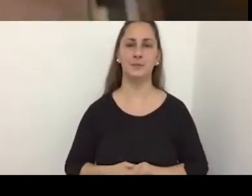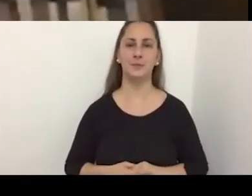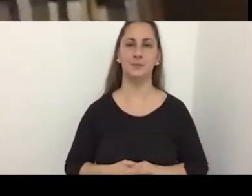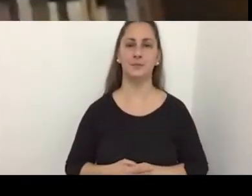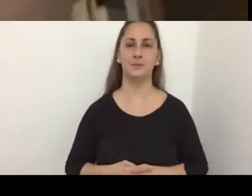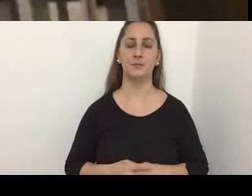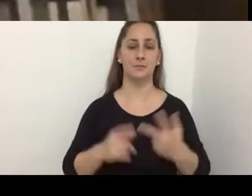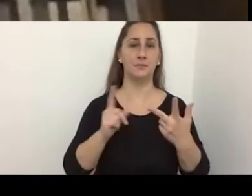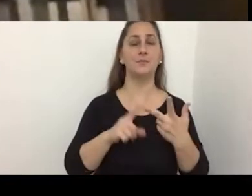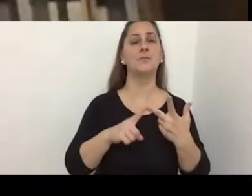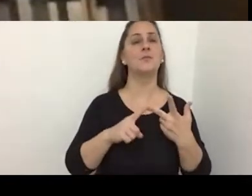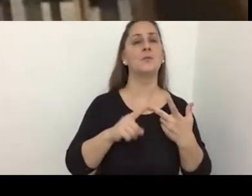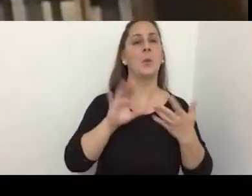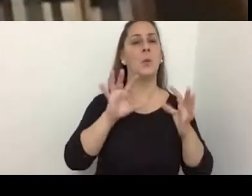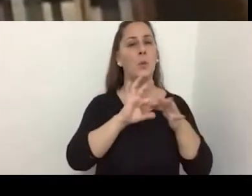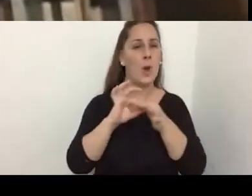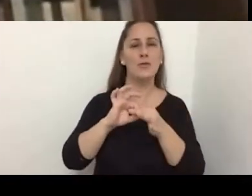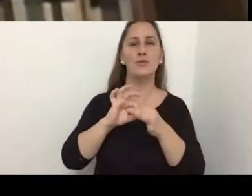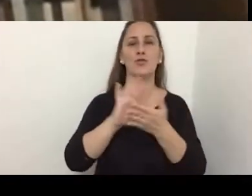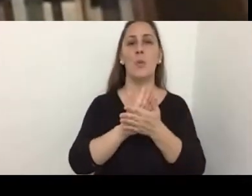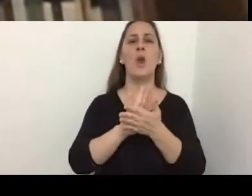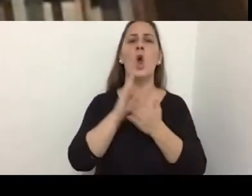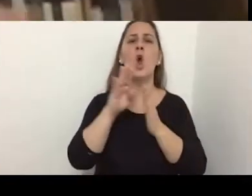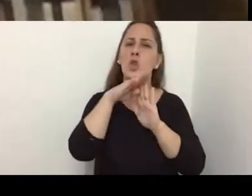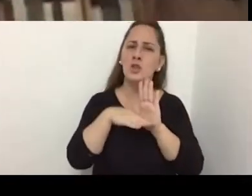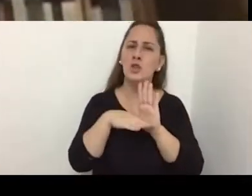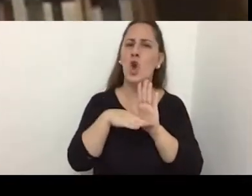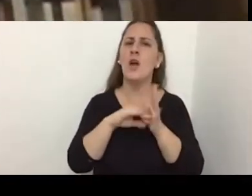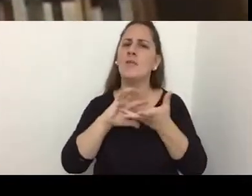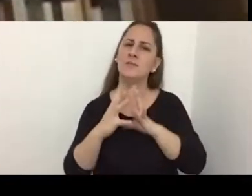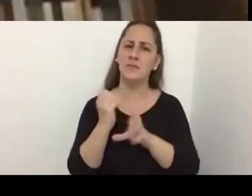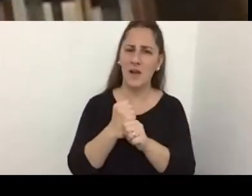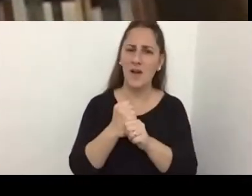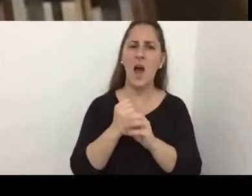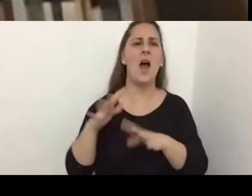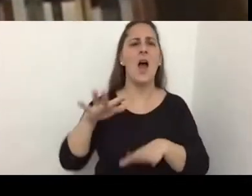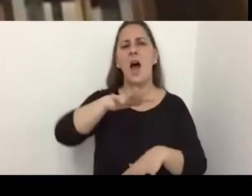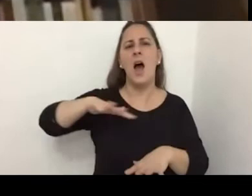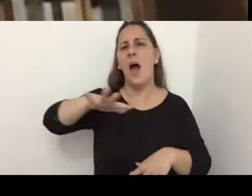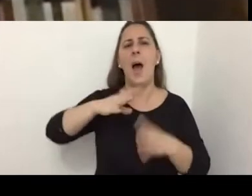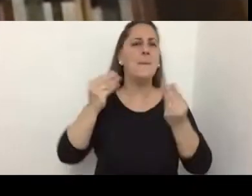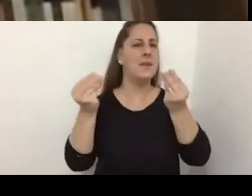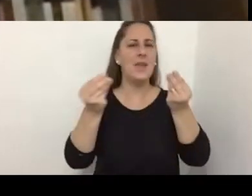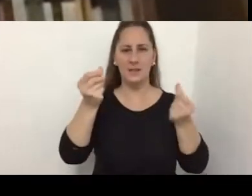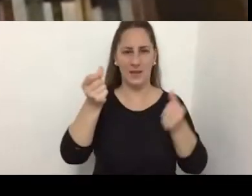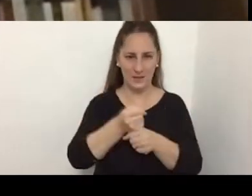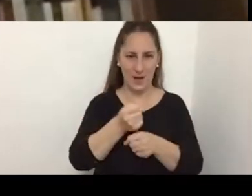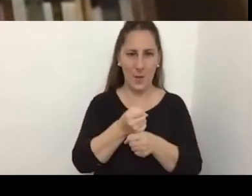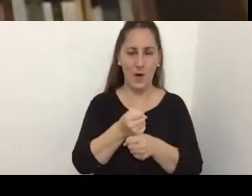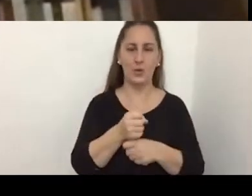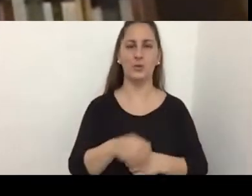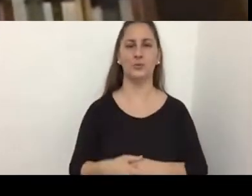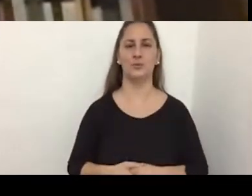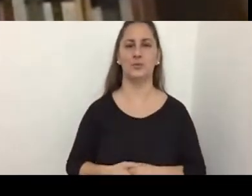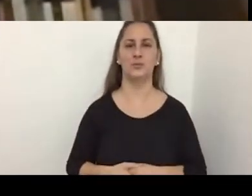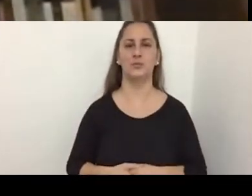Cláusulas vinculadas con las condiciones de trabajo en general, con el medio ambiente de trabajo, y